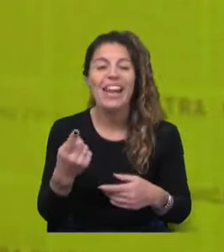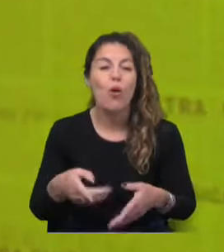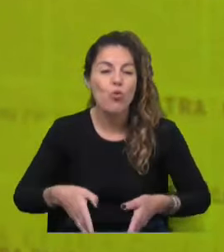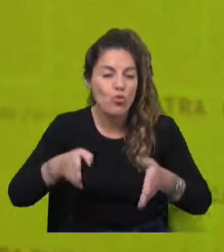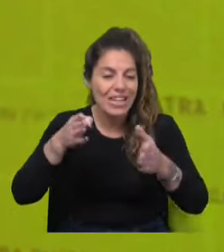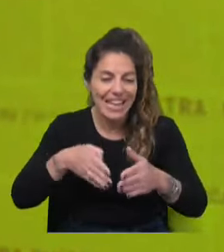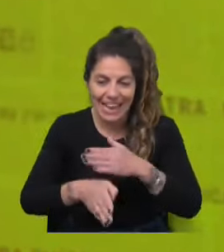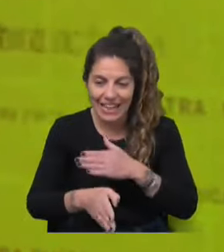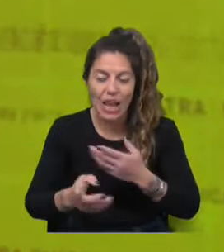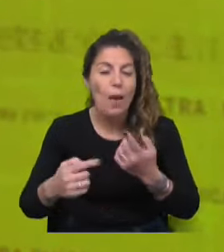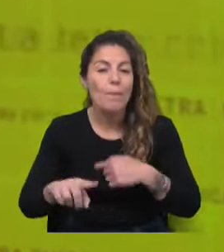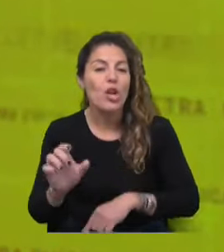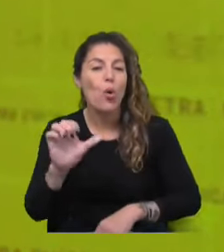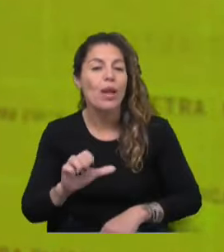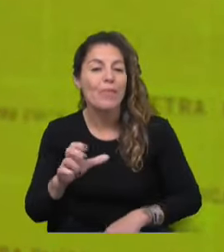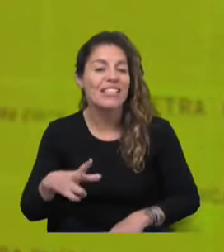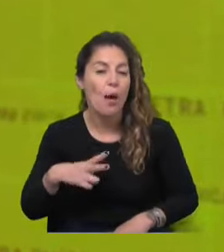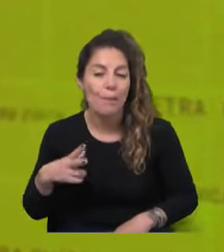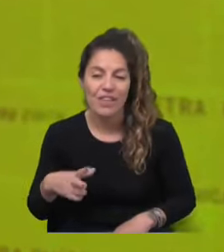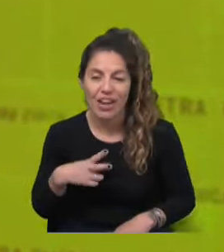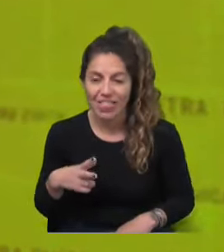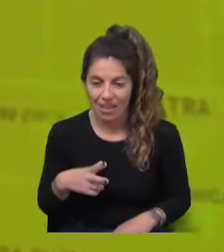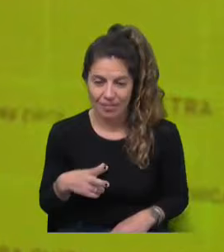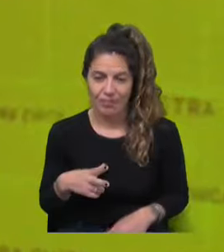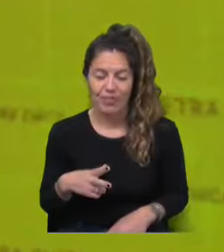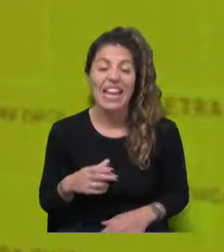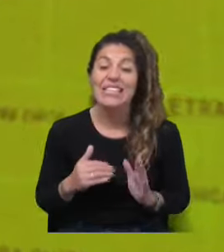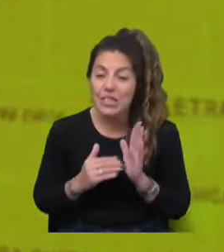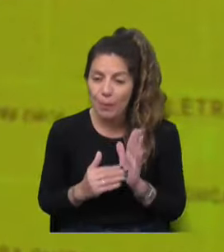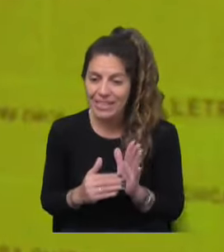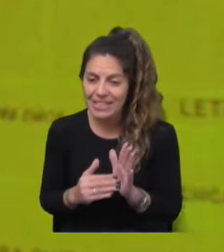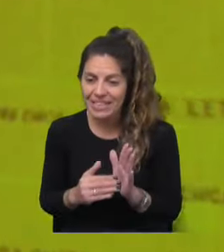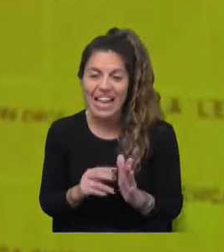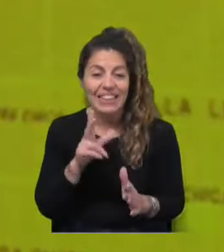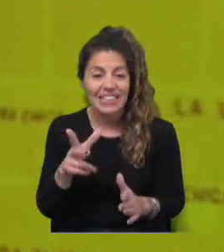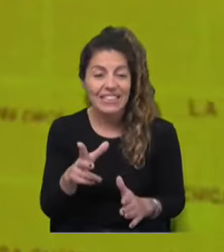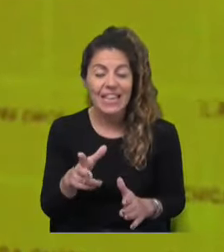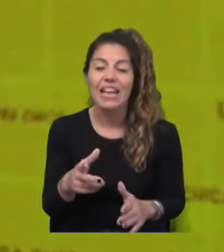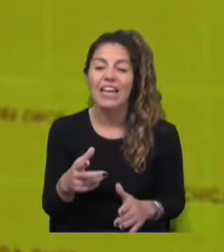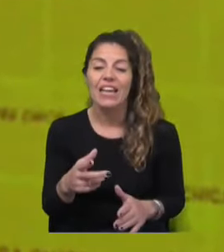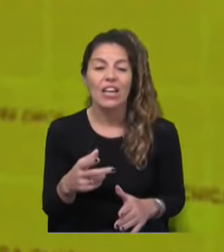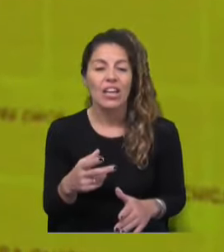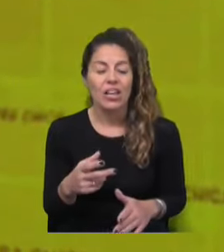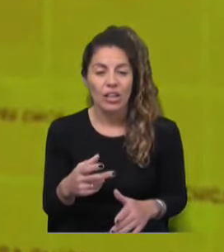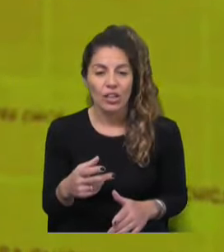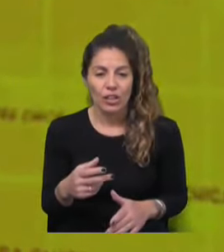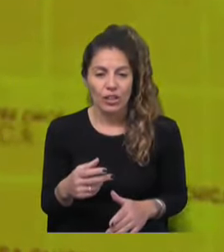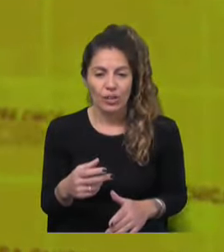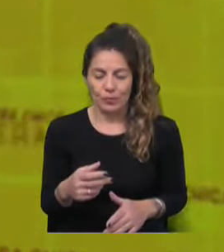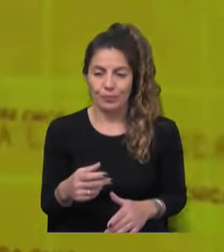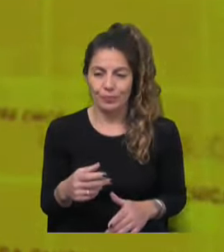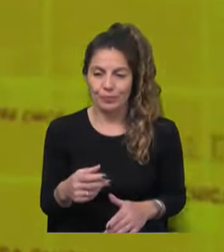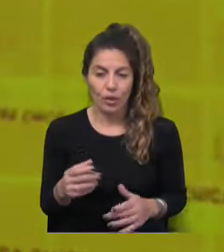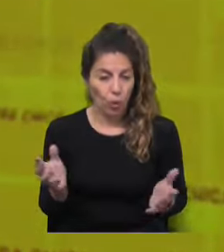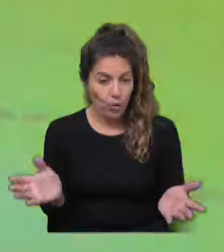solo. Pero una empresa privada, CIEMSA, se presenta ahí y dice, señores, a través de una